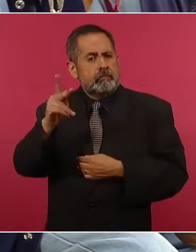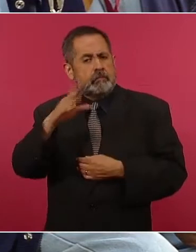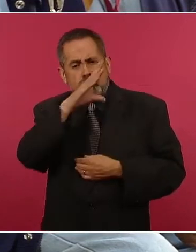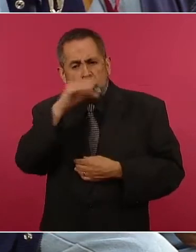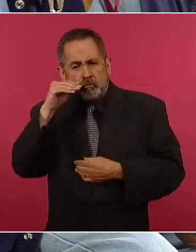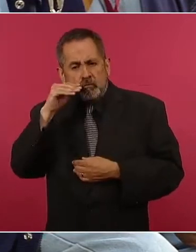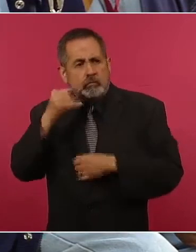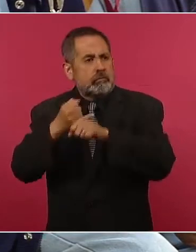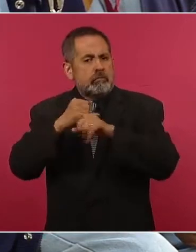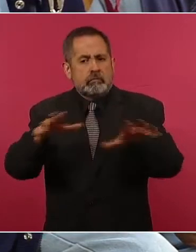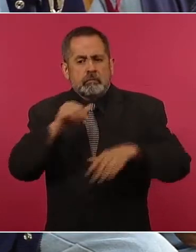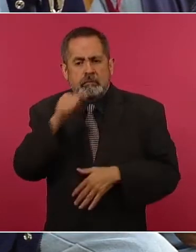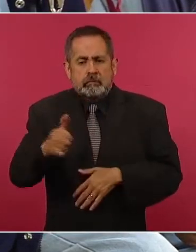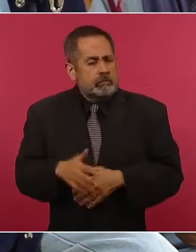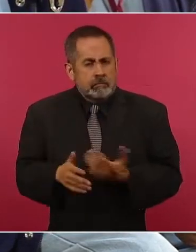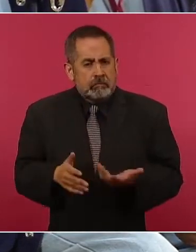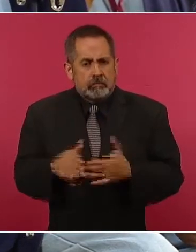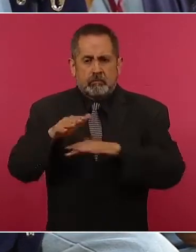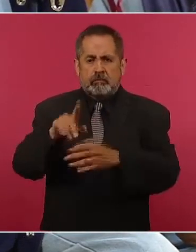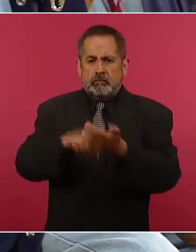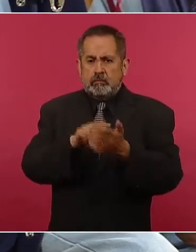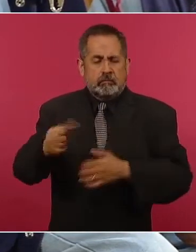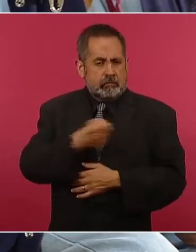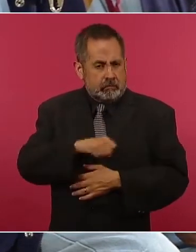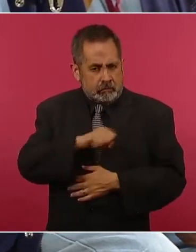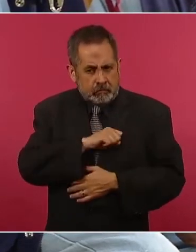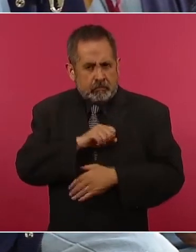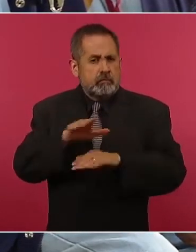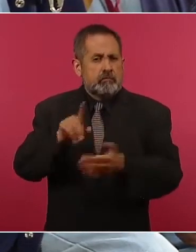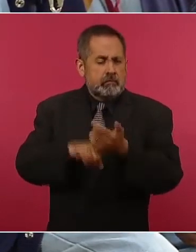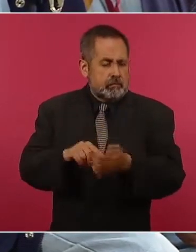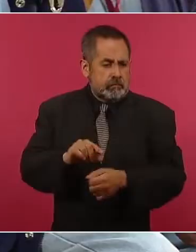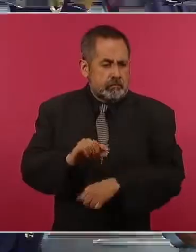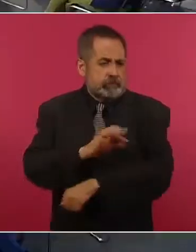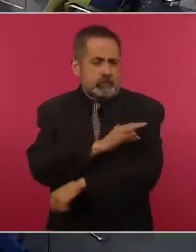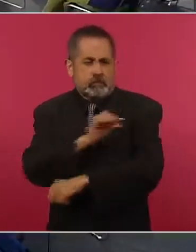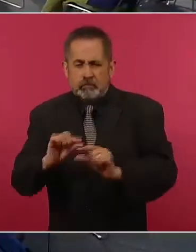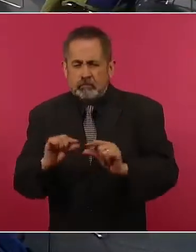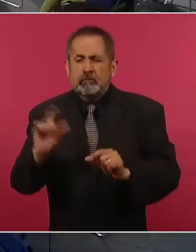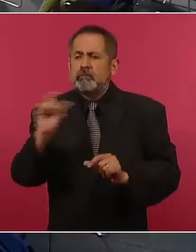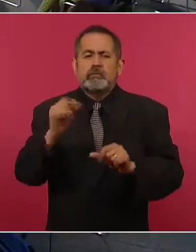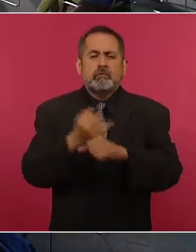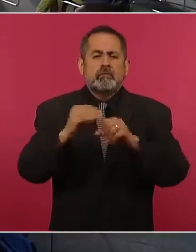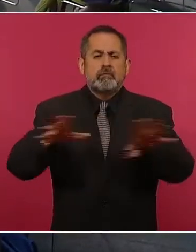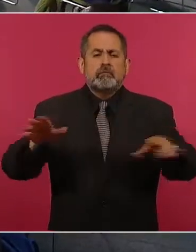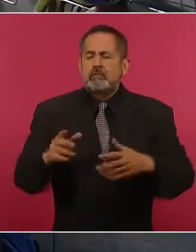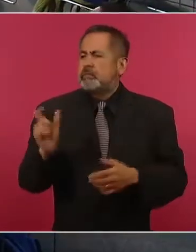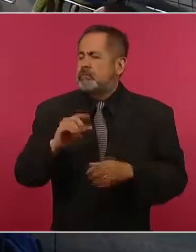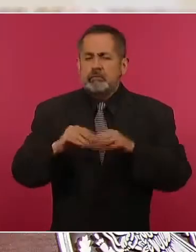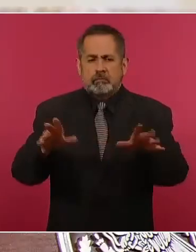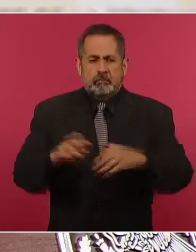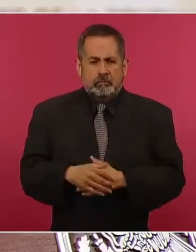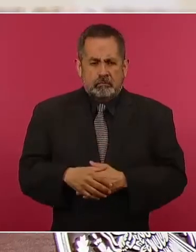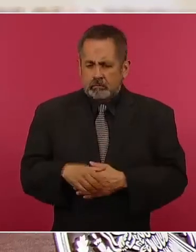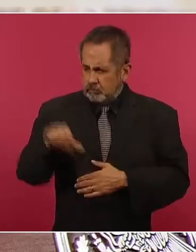dado a conocer cuál es el acuerdo en materia de salud, sobre todo en el caso de las vacunas. ¿Cuándo será público? Pues ahora, sí,